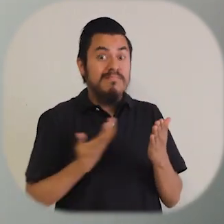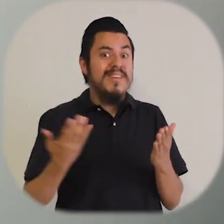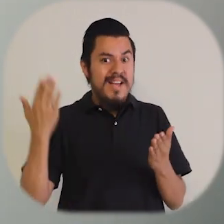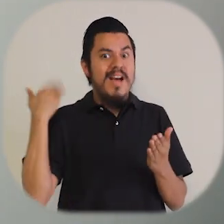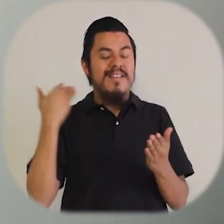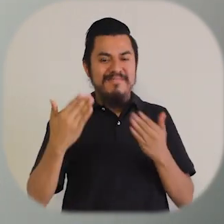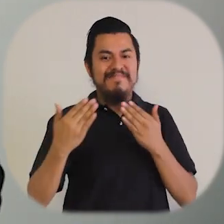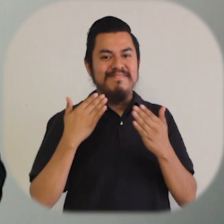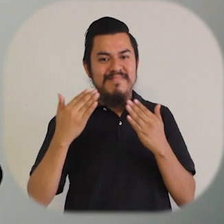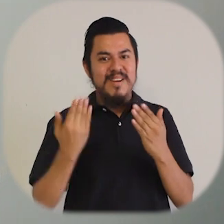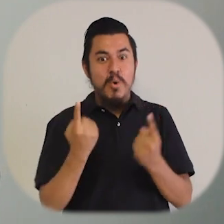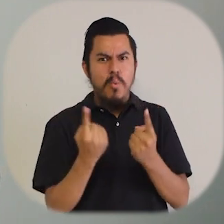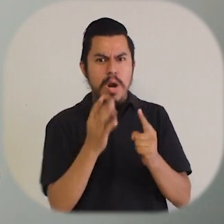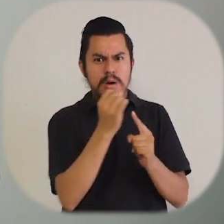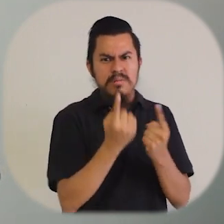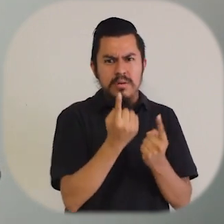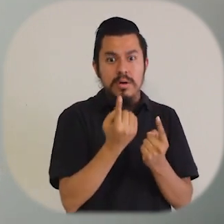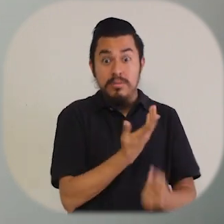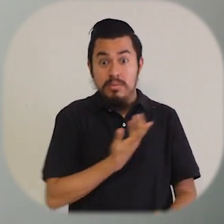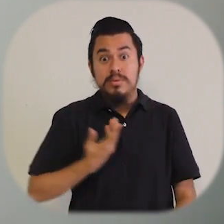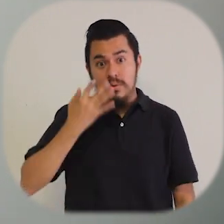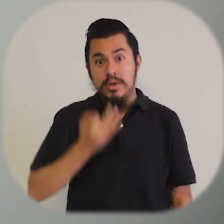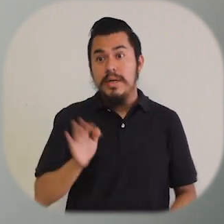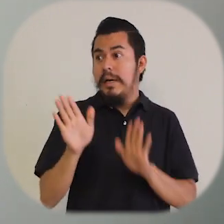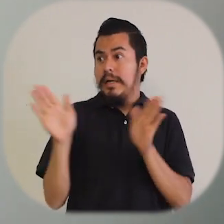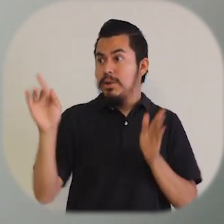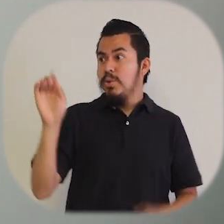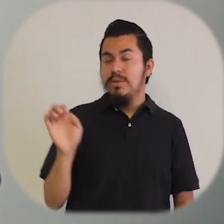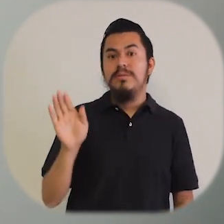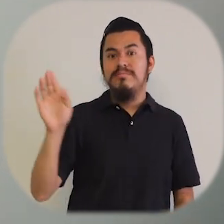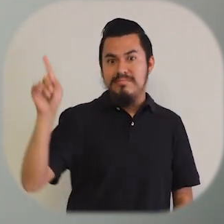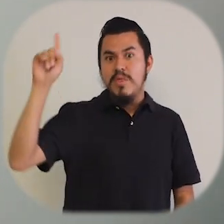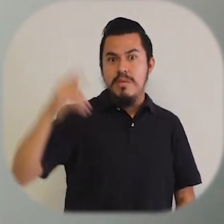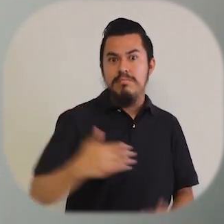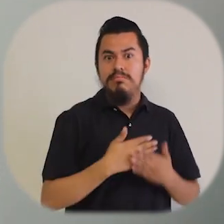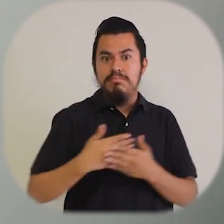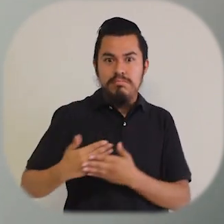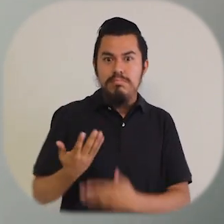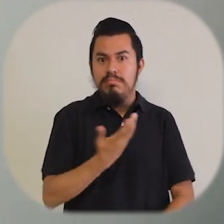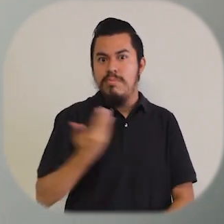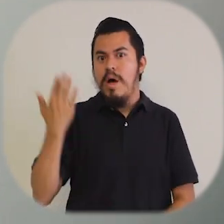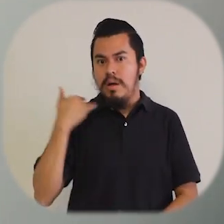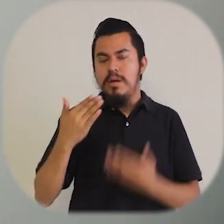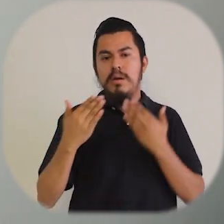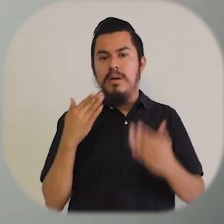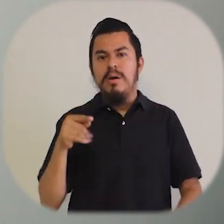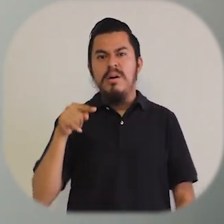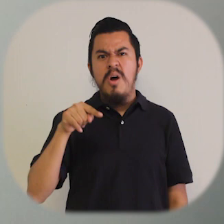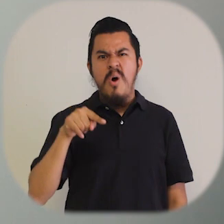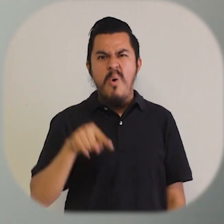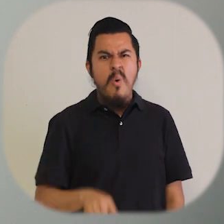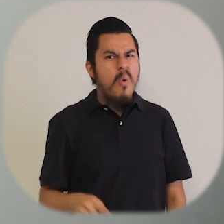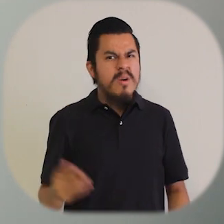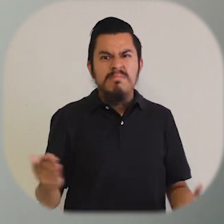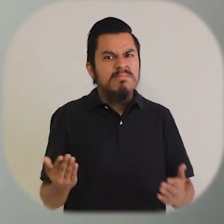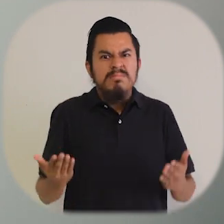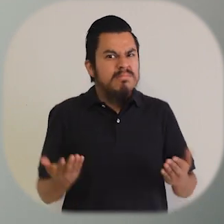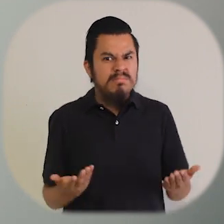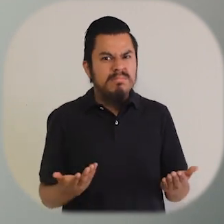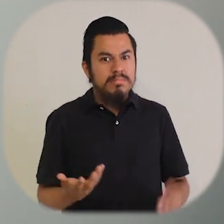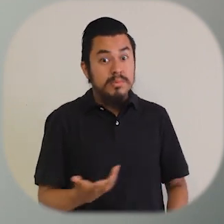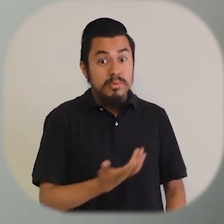Dios. Esto es lo que fue explicado. En este momento vamos a hablar un poco más acerca de la definición del Evangelio, un poco